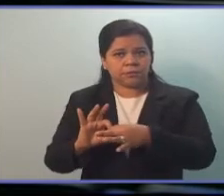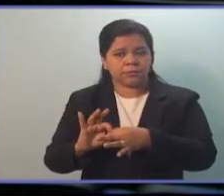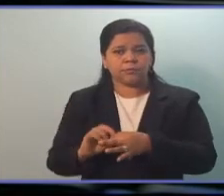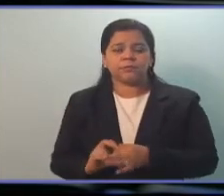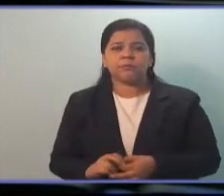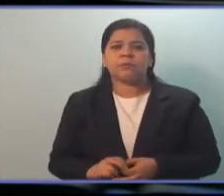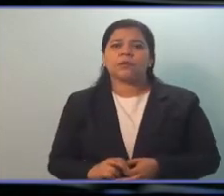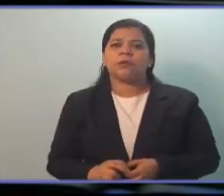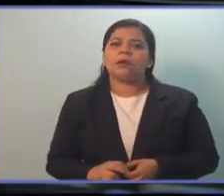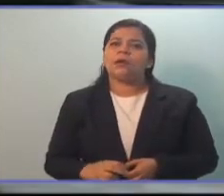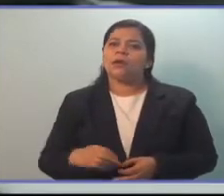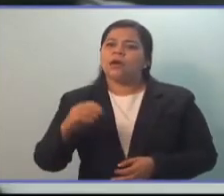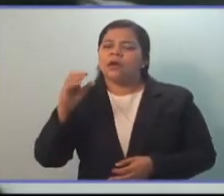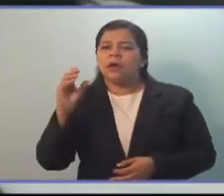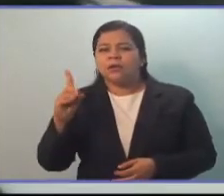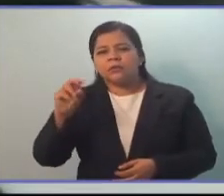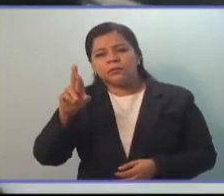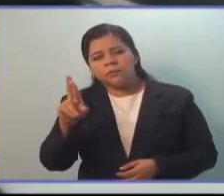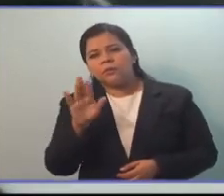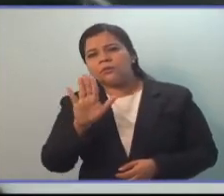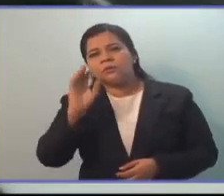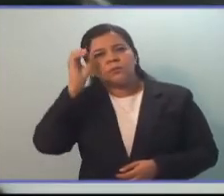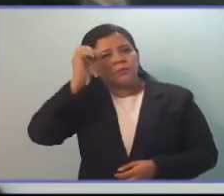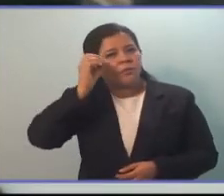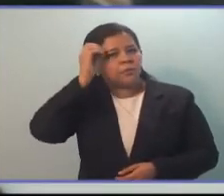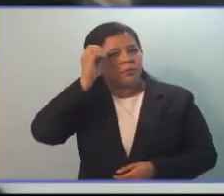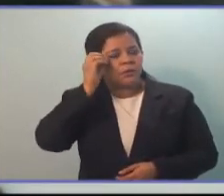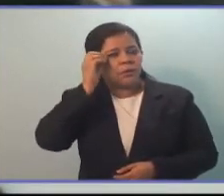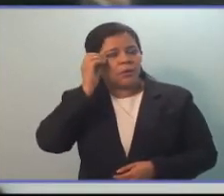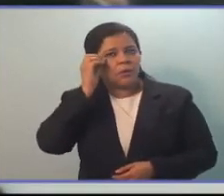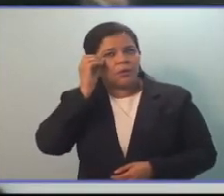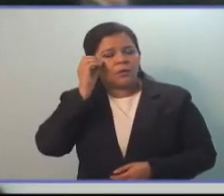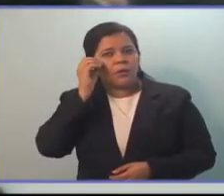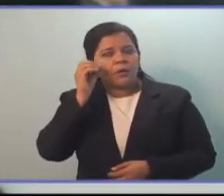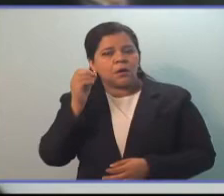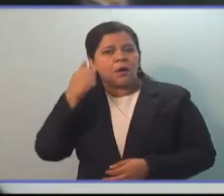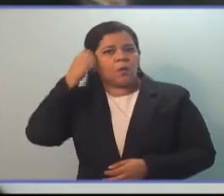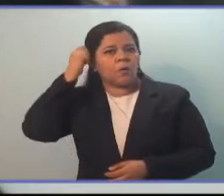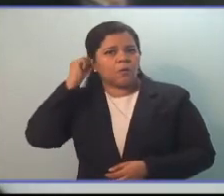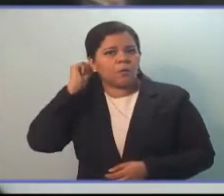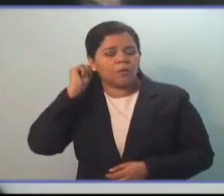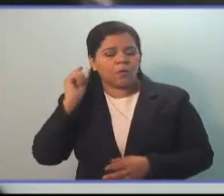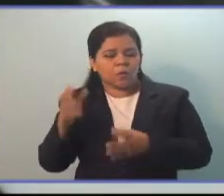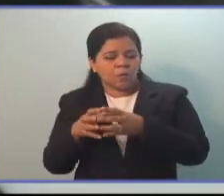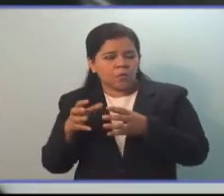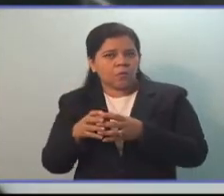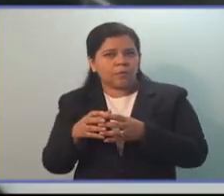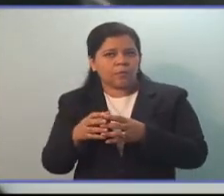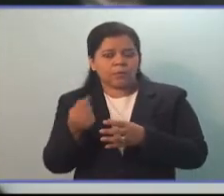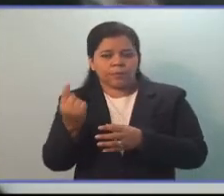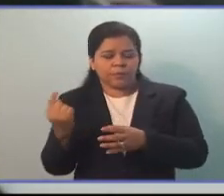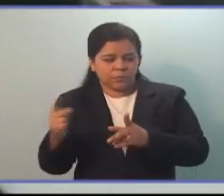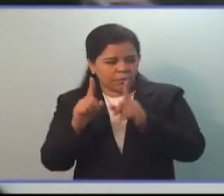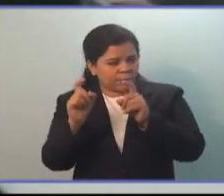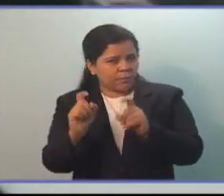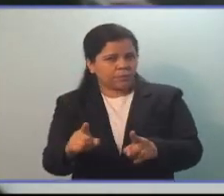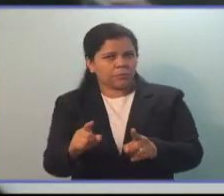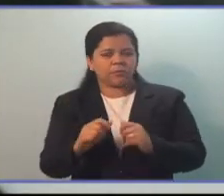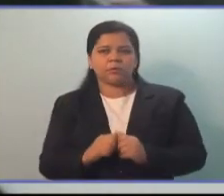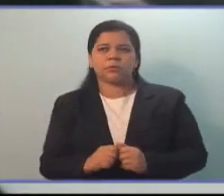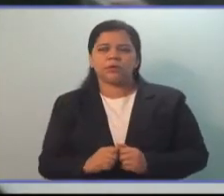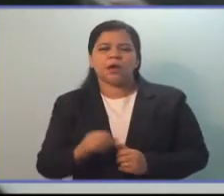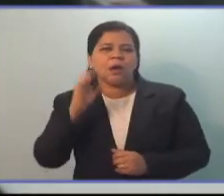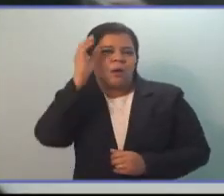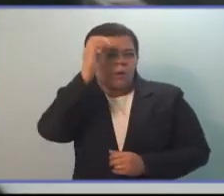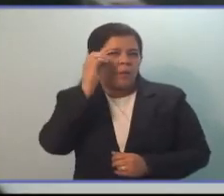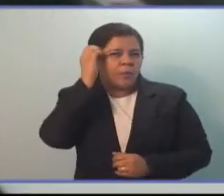Doctor, ¿qué opina de las decisiones que toman? Esta es una pregunta del Ciudadanos por una Corte Independiente. ¿Qué